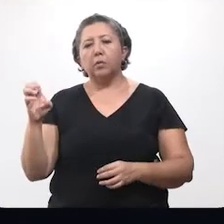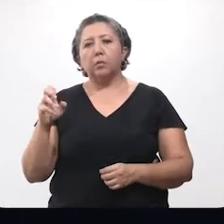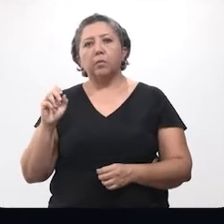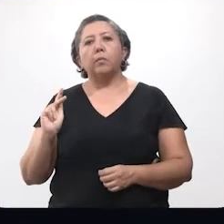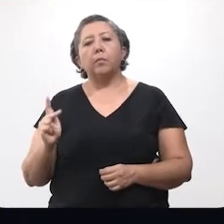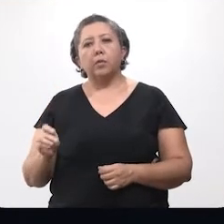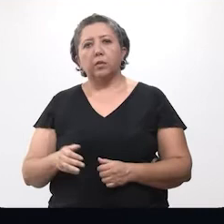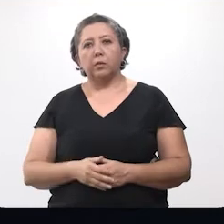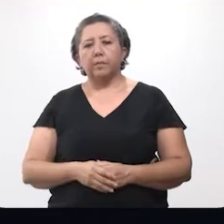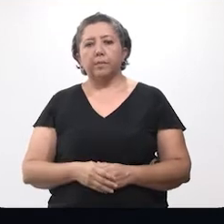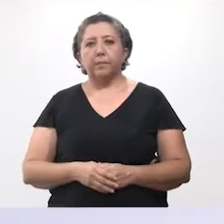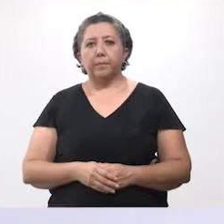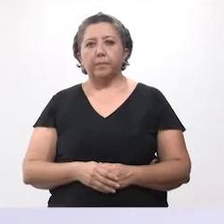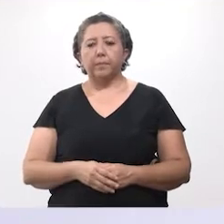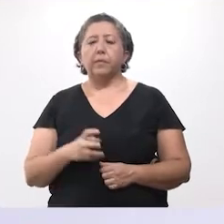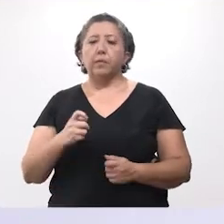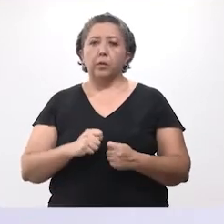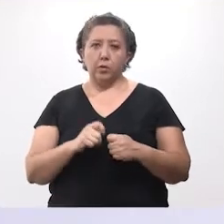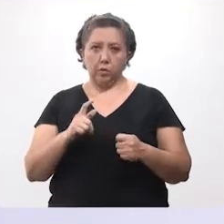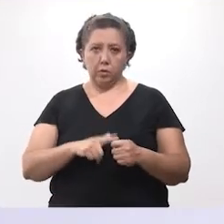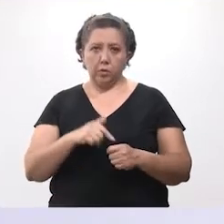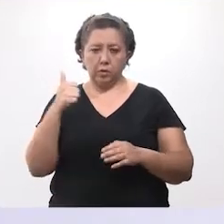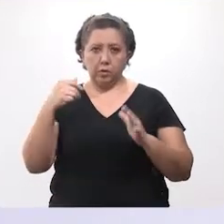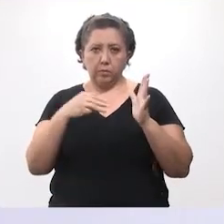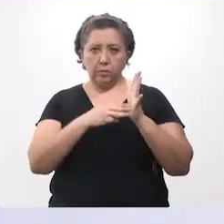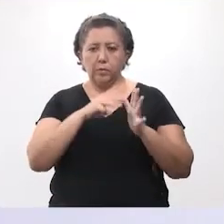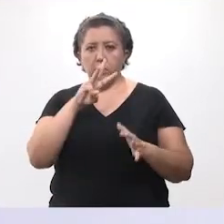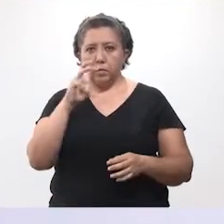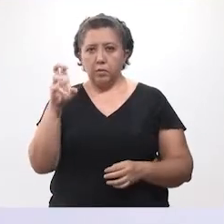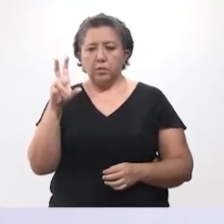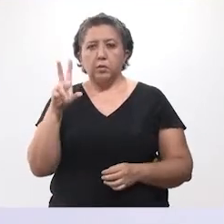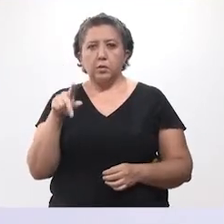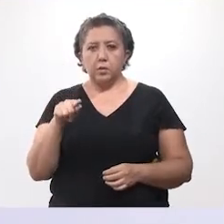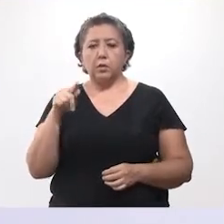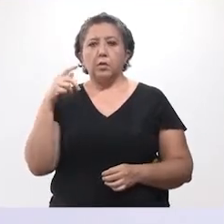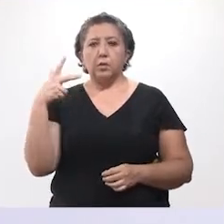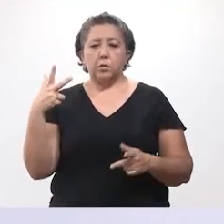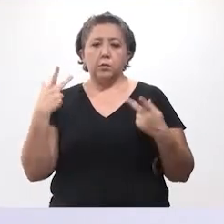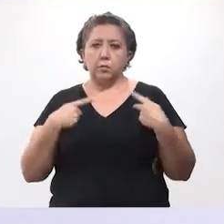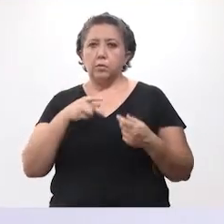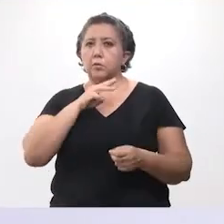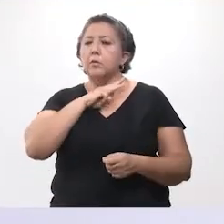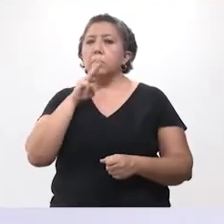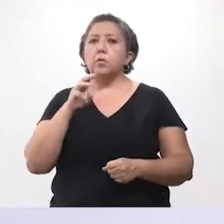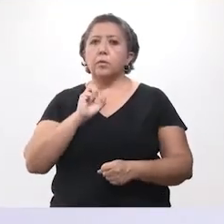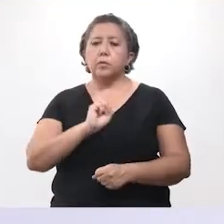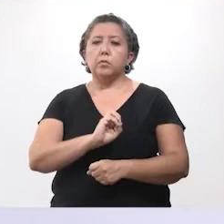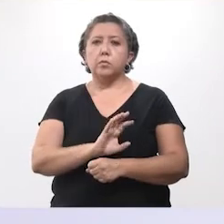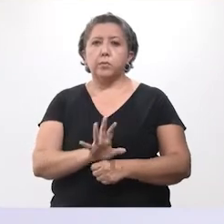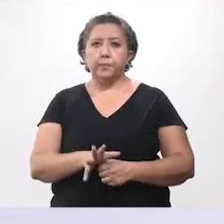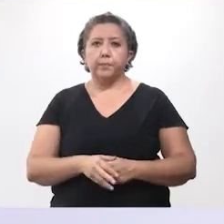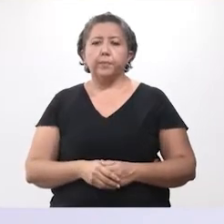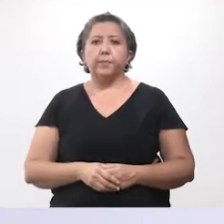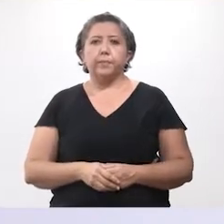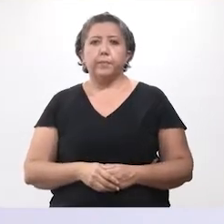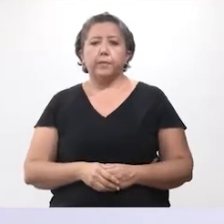en la zona poniente. En total son 6.378 las personas fallecidas a causa del